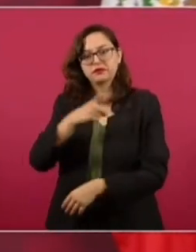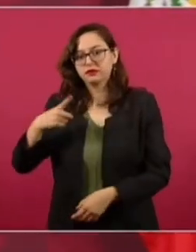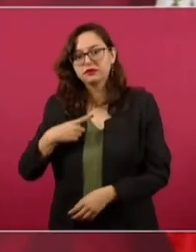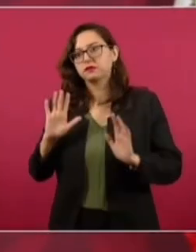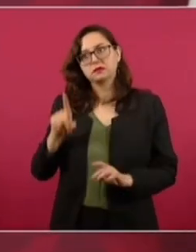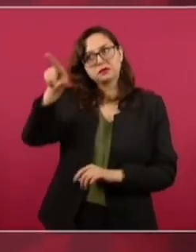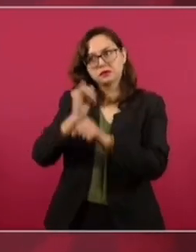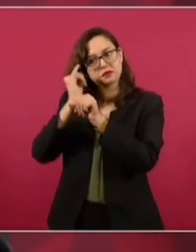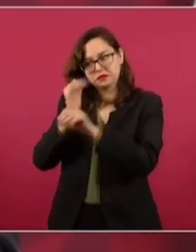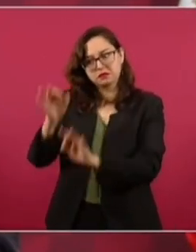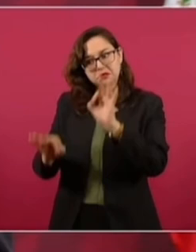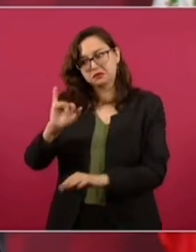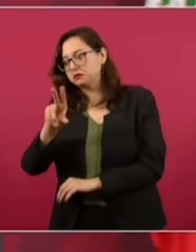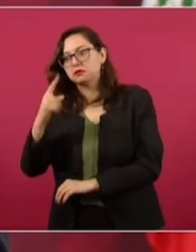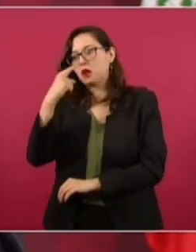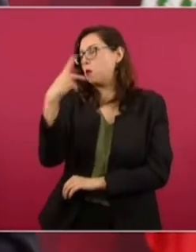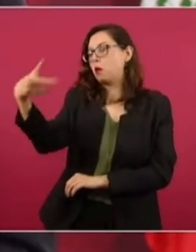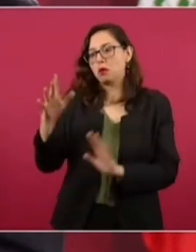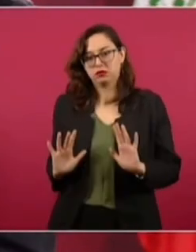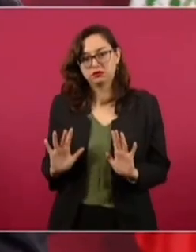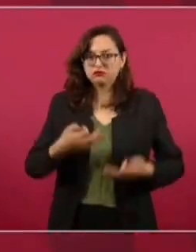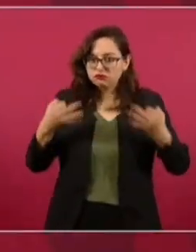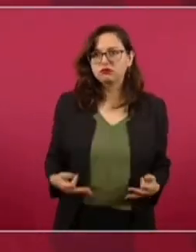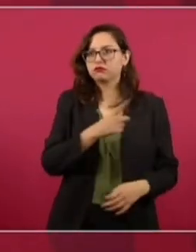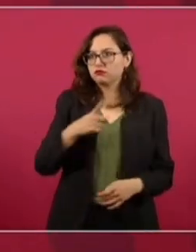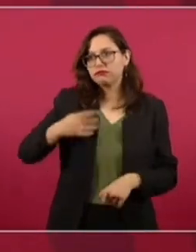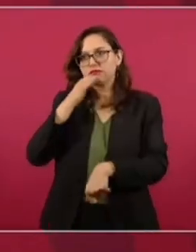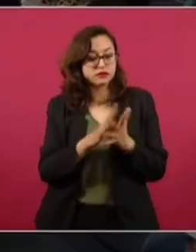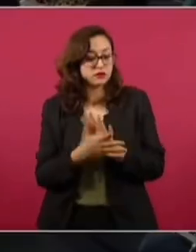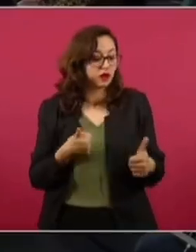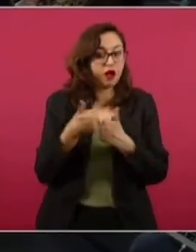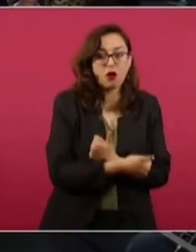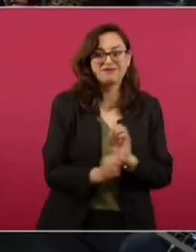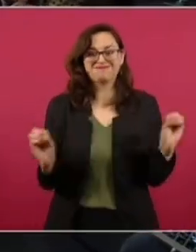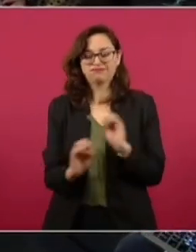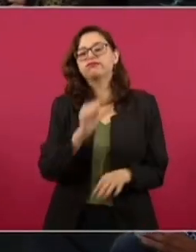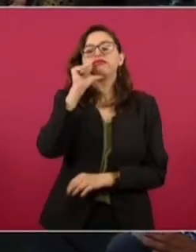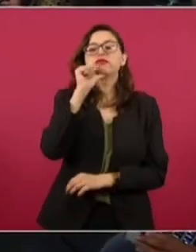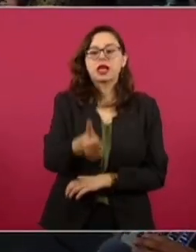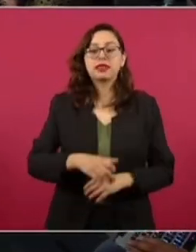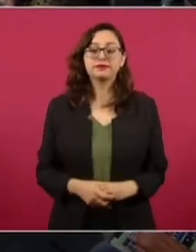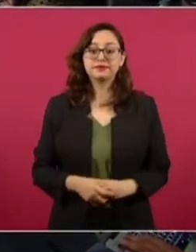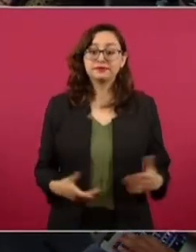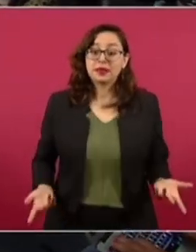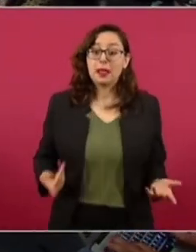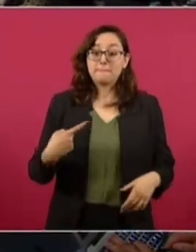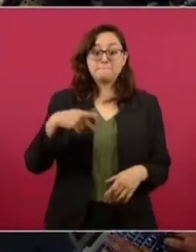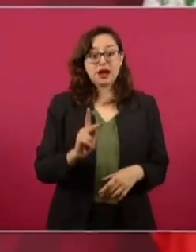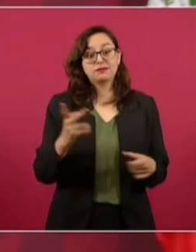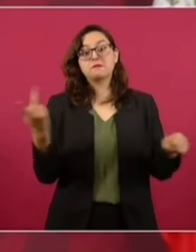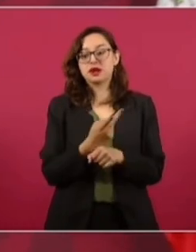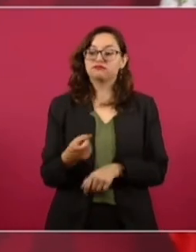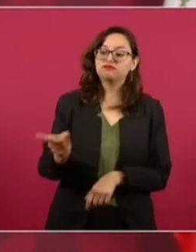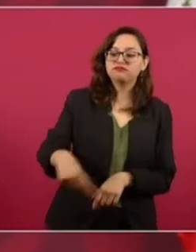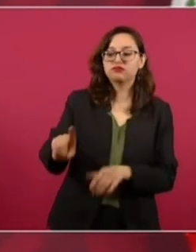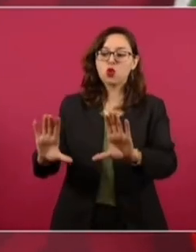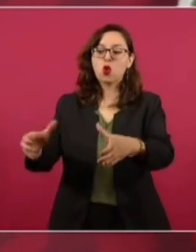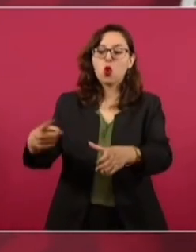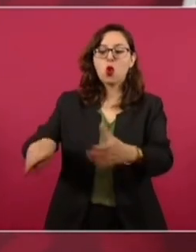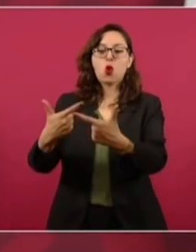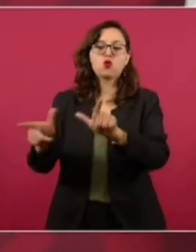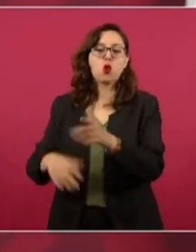relaciones de complicidad con nadie, pero nuestros adversarios, que tienen muy buena imaginación hasta para inventar